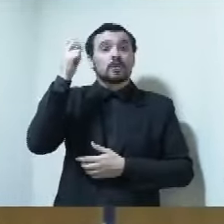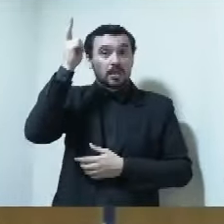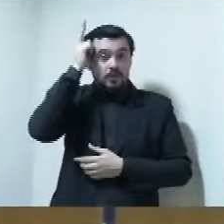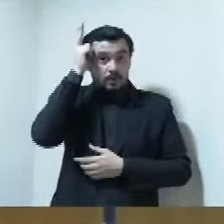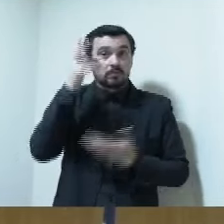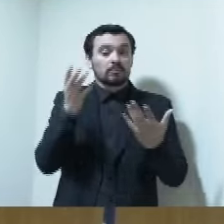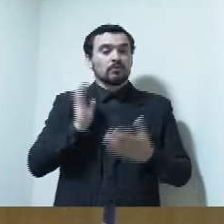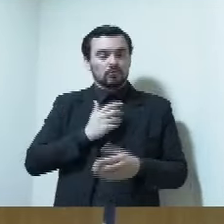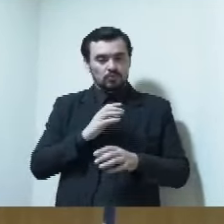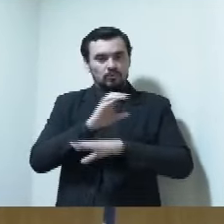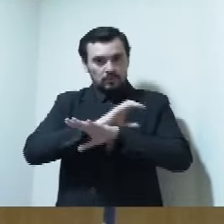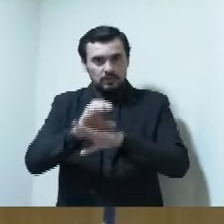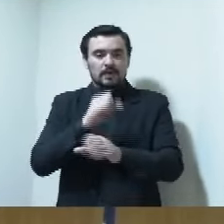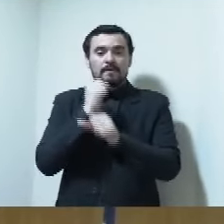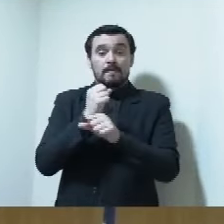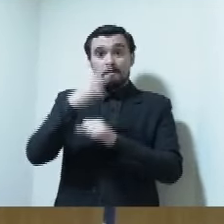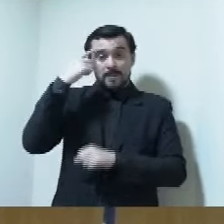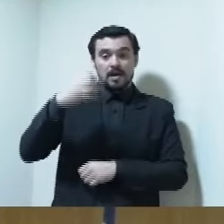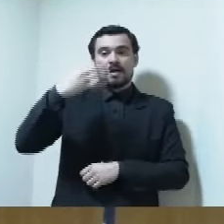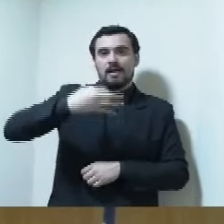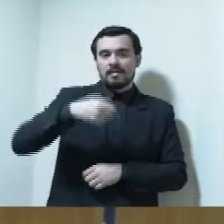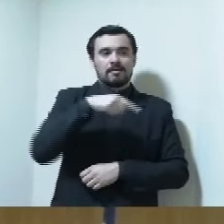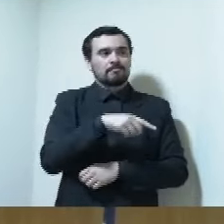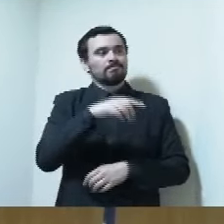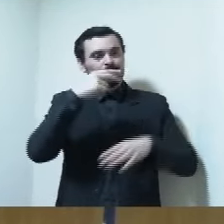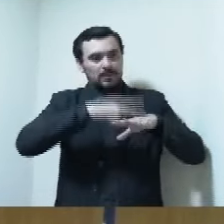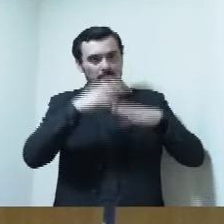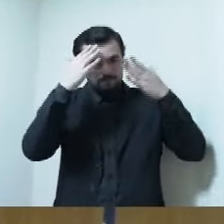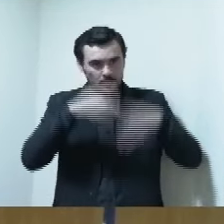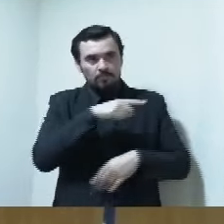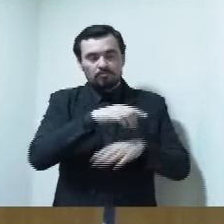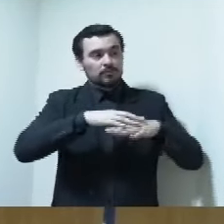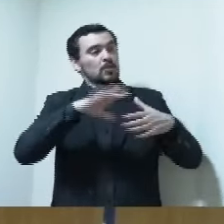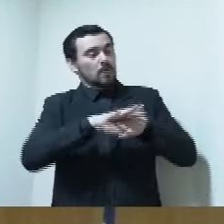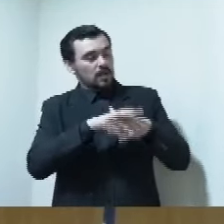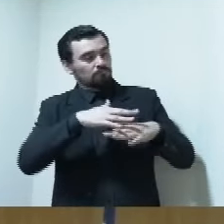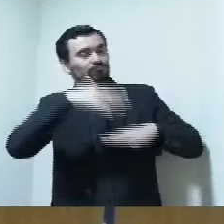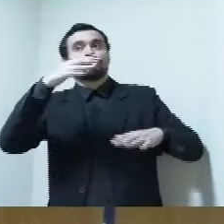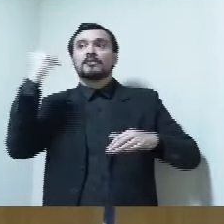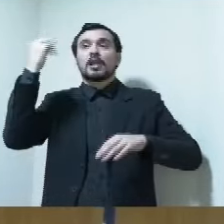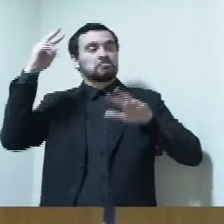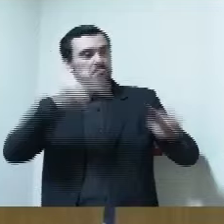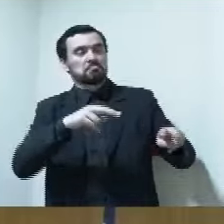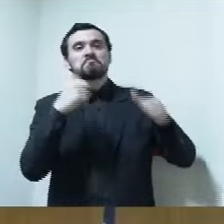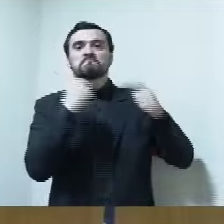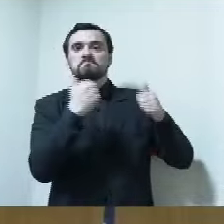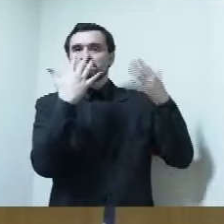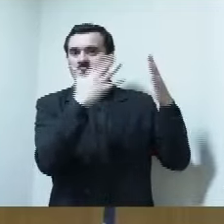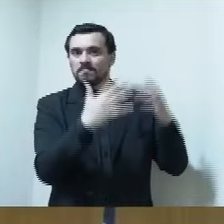y seguiremos trabajando para que la calidad de los productos paraguayos brille en el ámbito internacional.